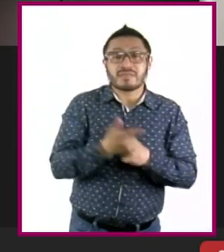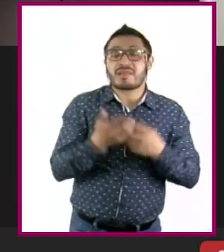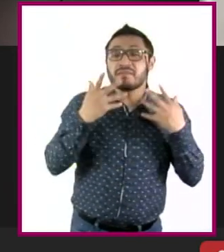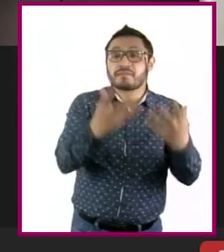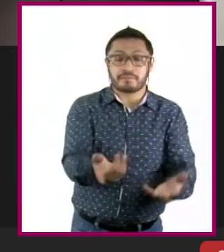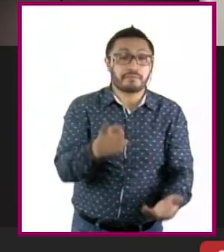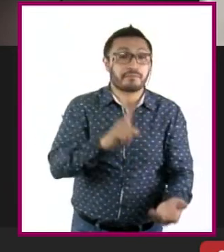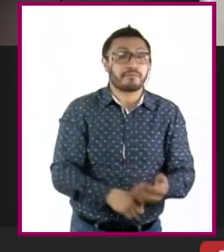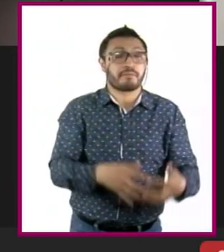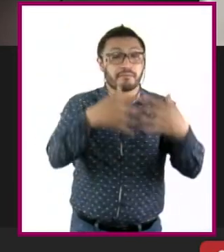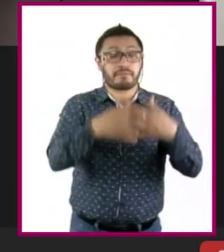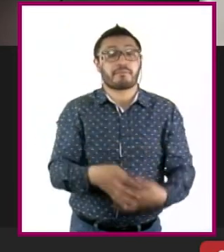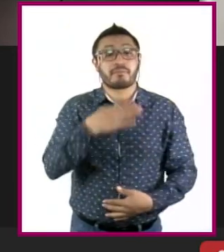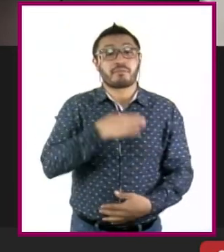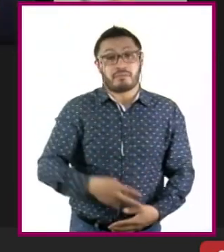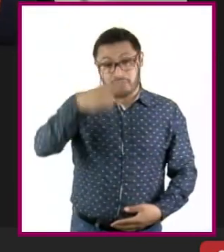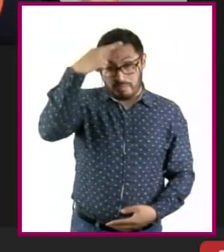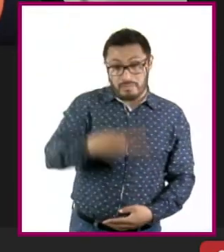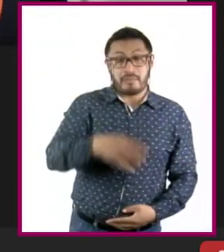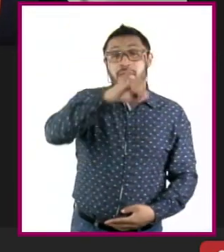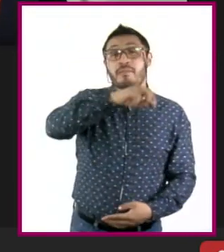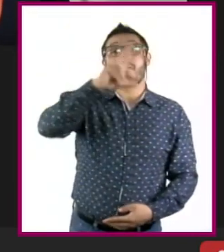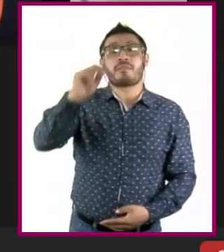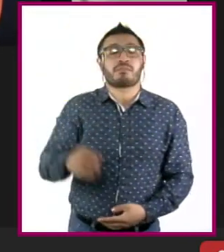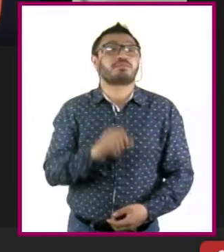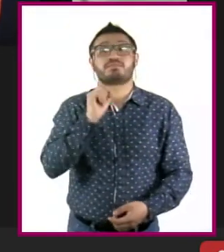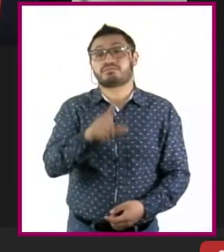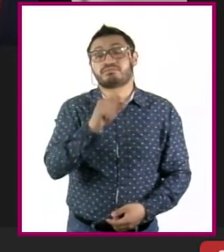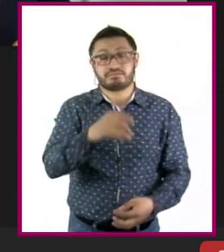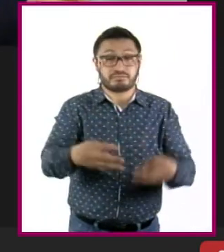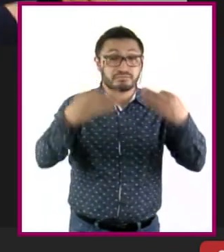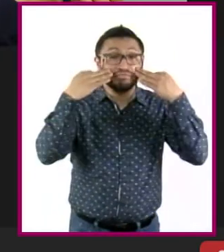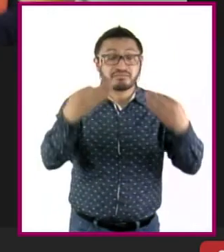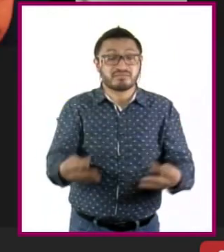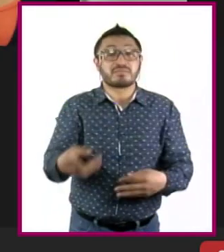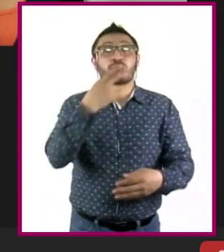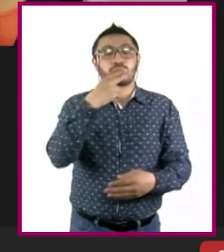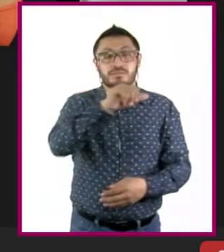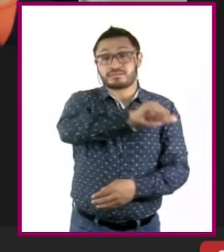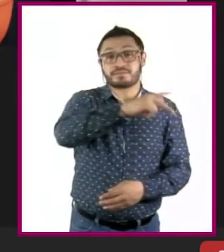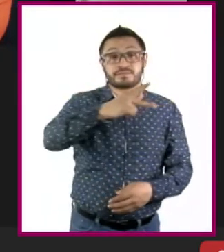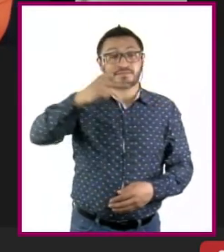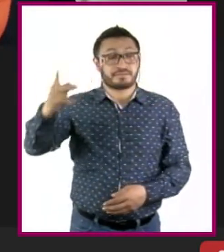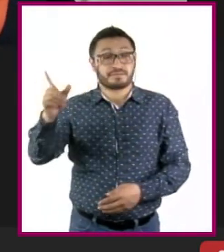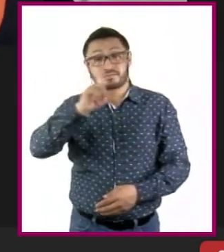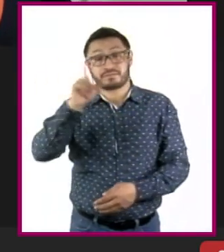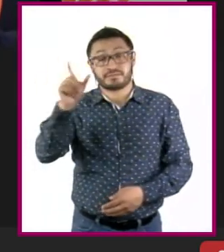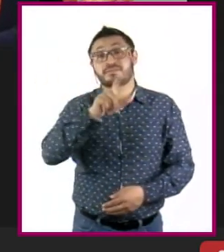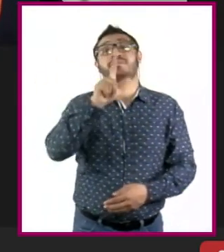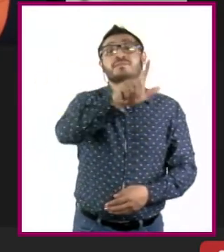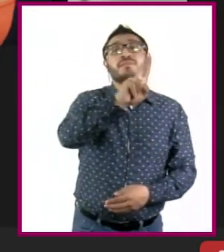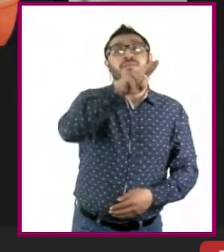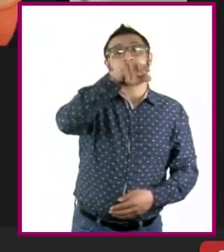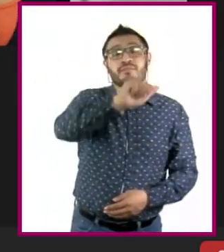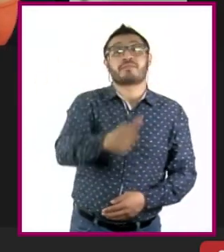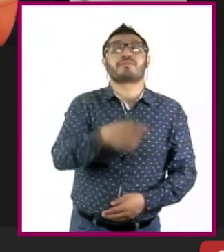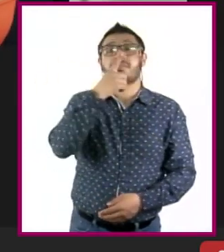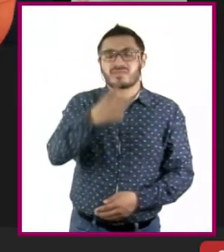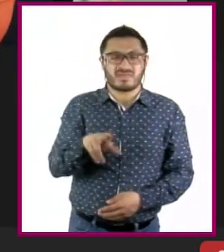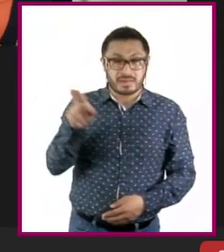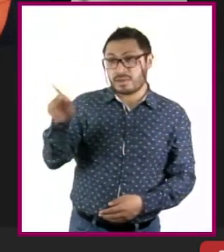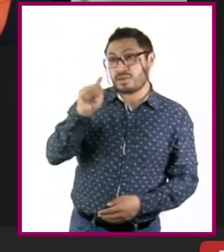de justicia o no. También podemos ver un uso de esta aplicación cuando Luna juzga el planteamiento